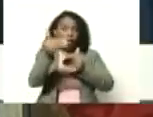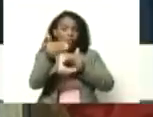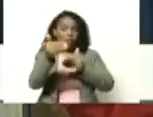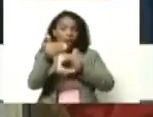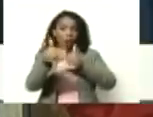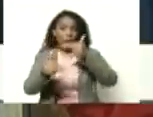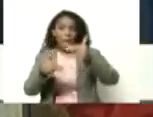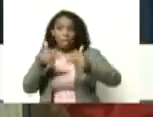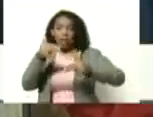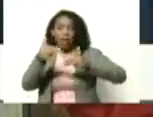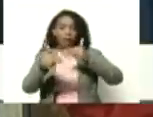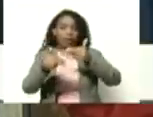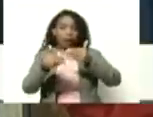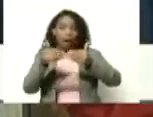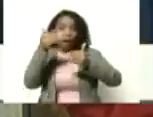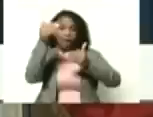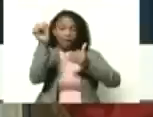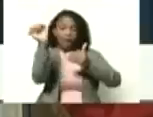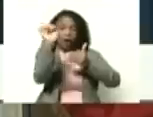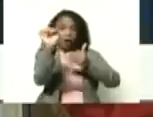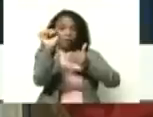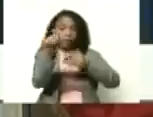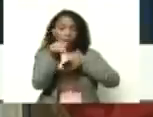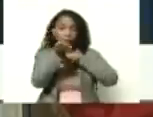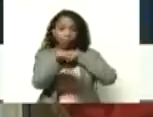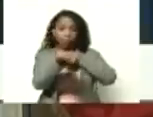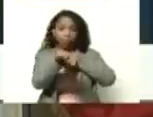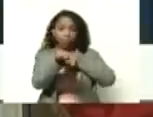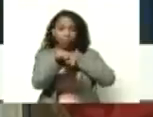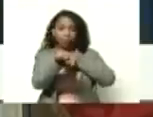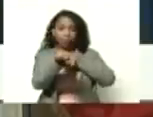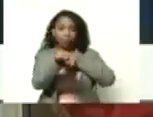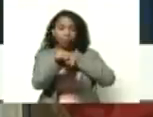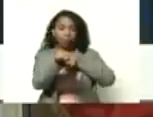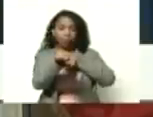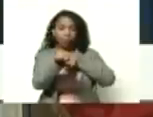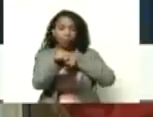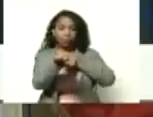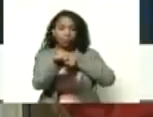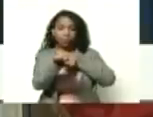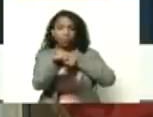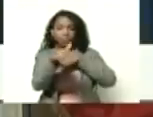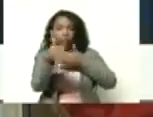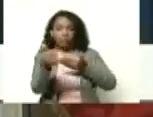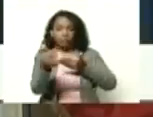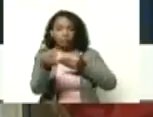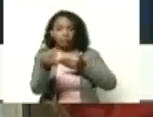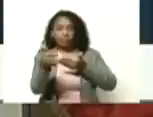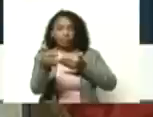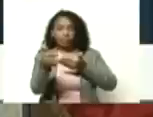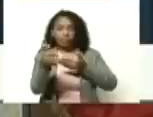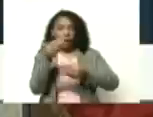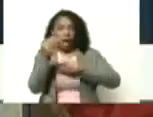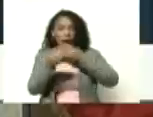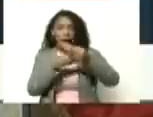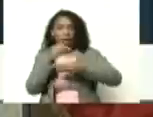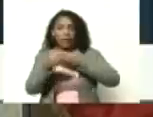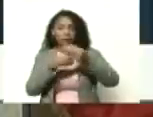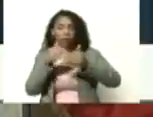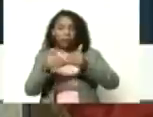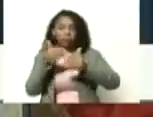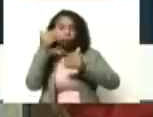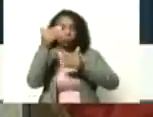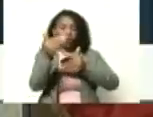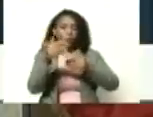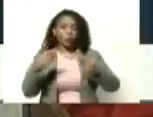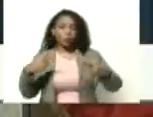criminales verdad prácticamente retando y posteriormente